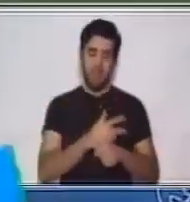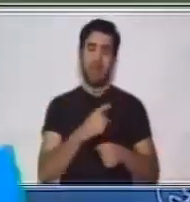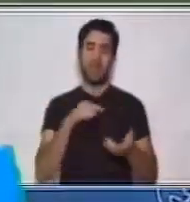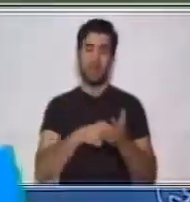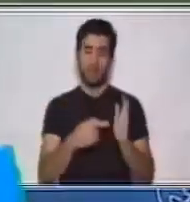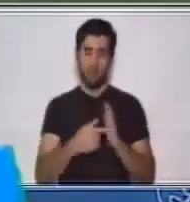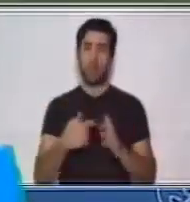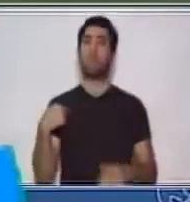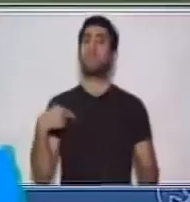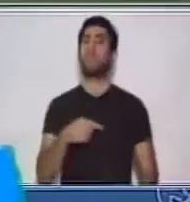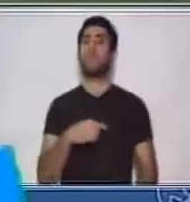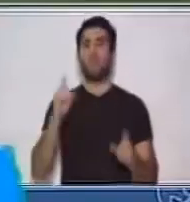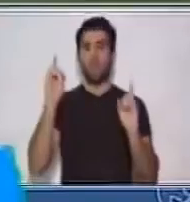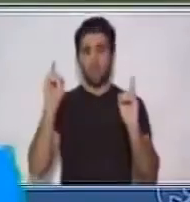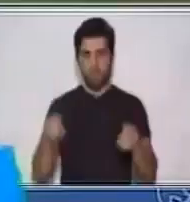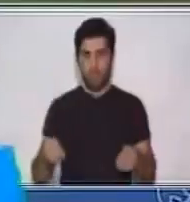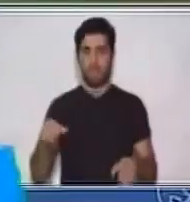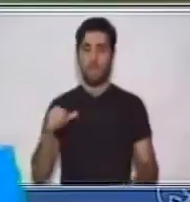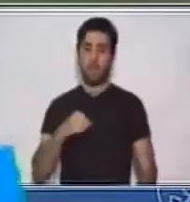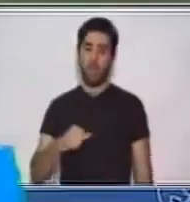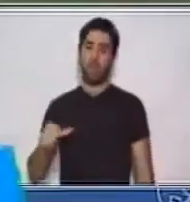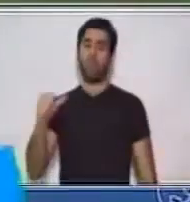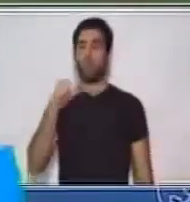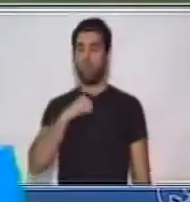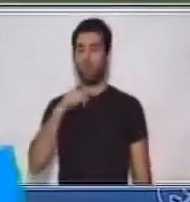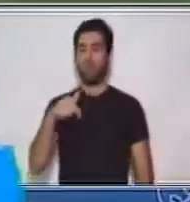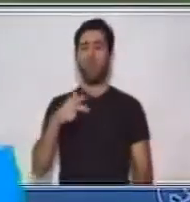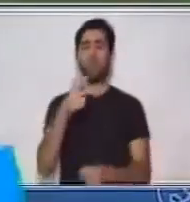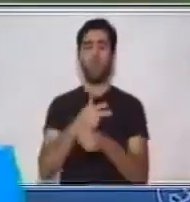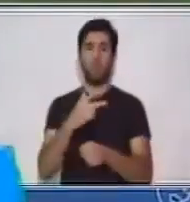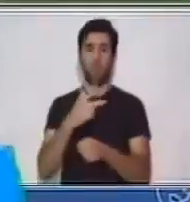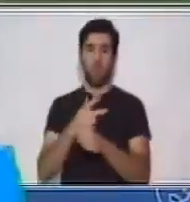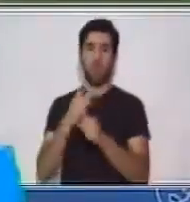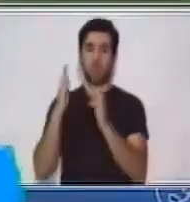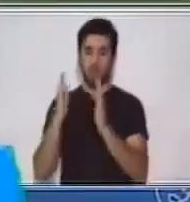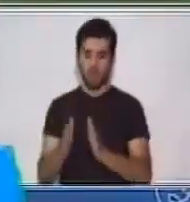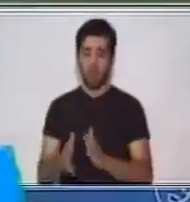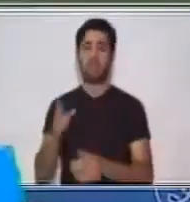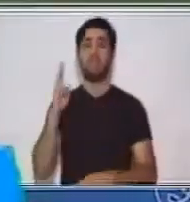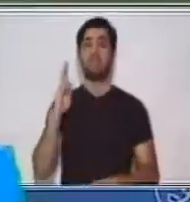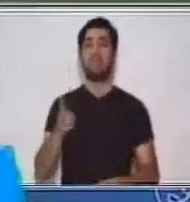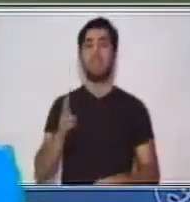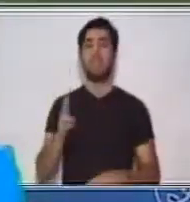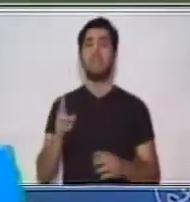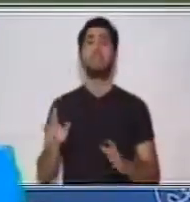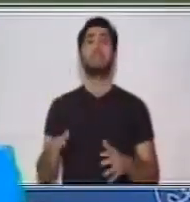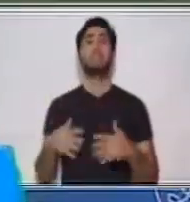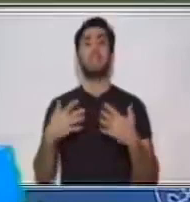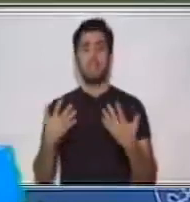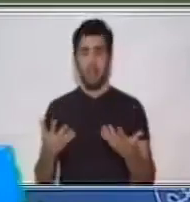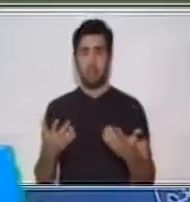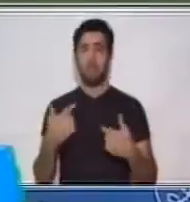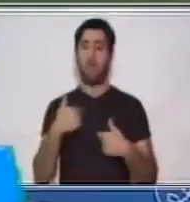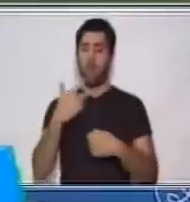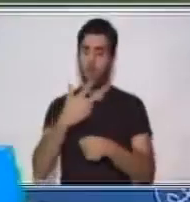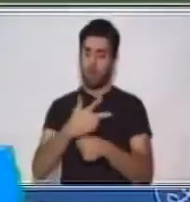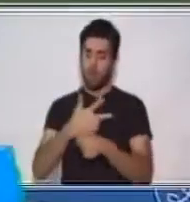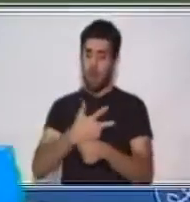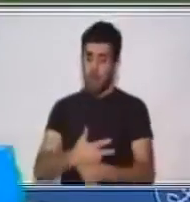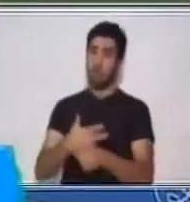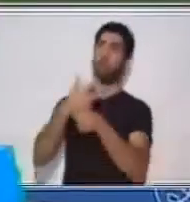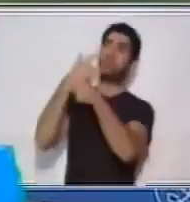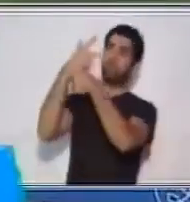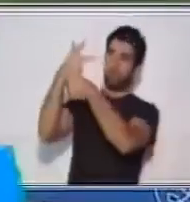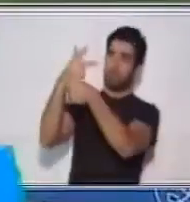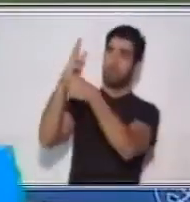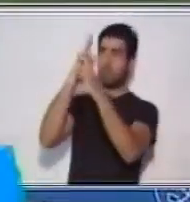Debemos de sentirnos muy orgullosos de ser guatemaltecos y siempre debemos de enaltecer nuestro país. ¿Y cómo lo